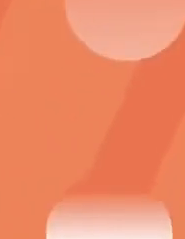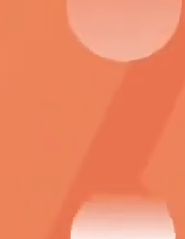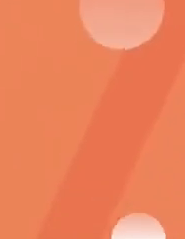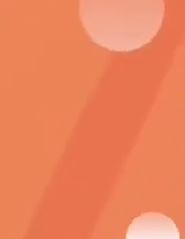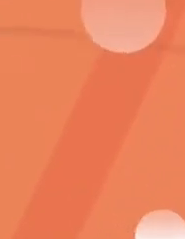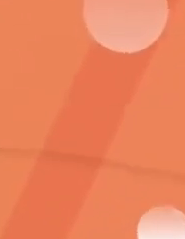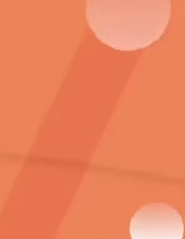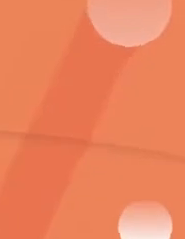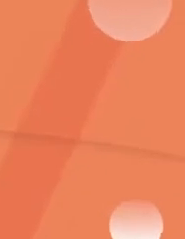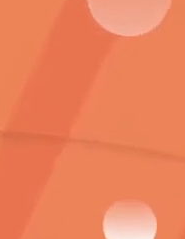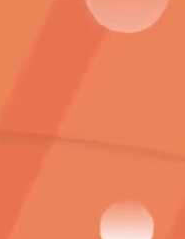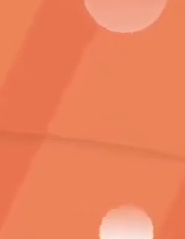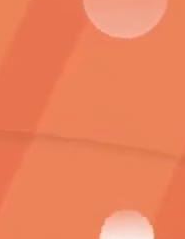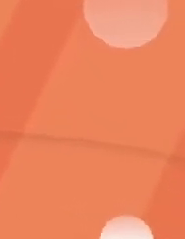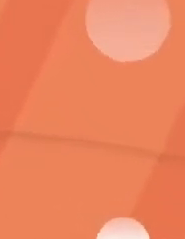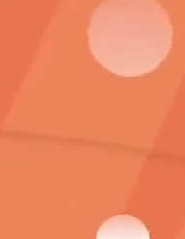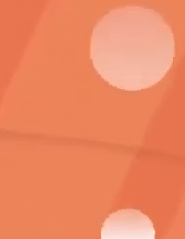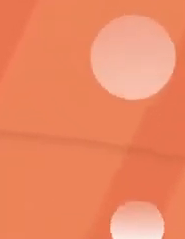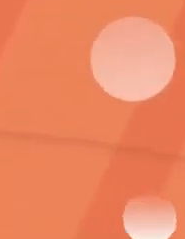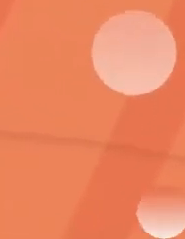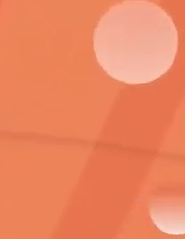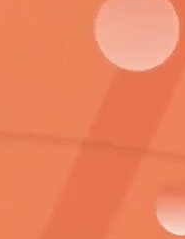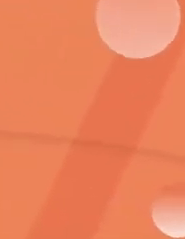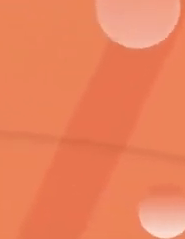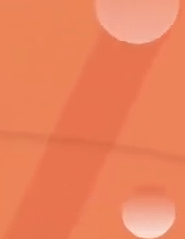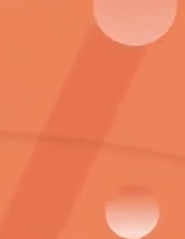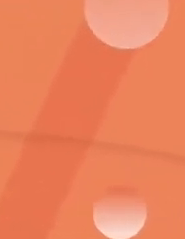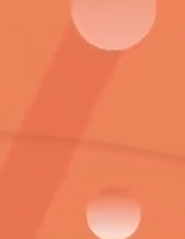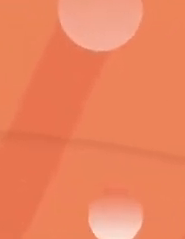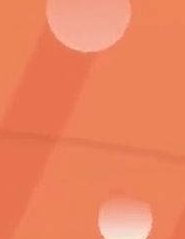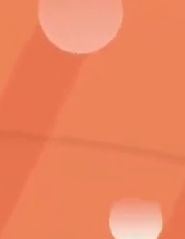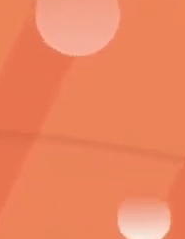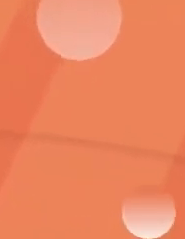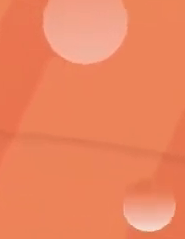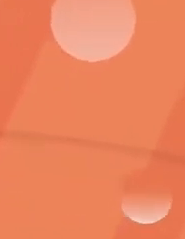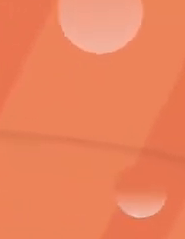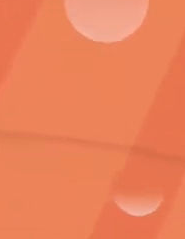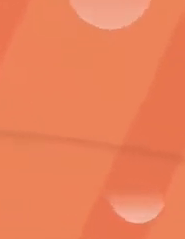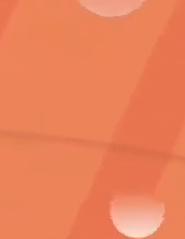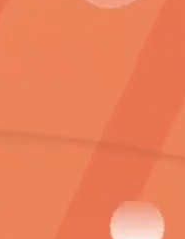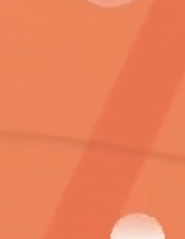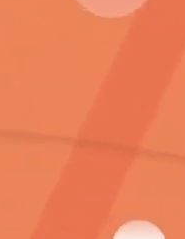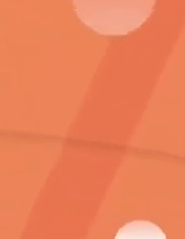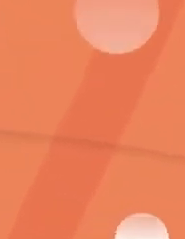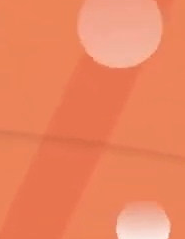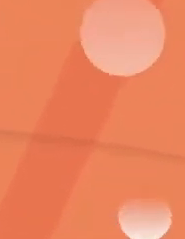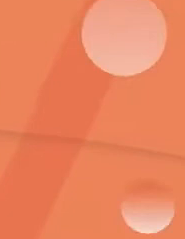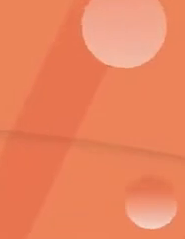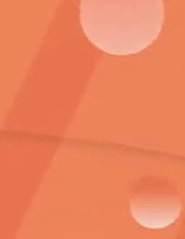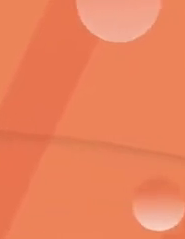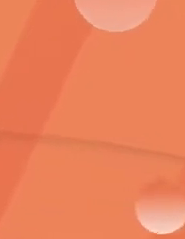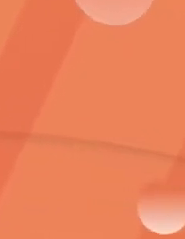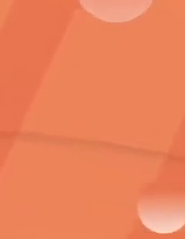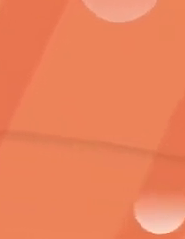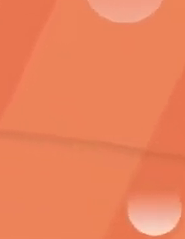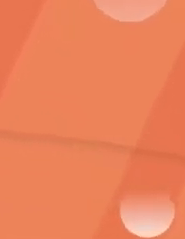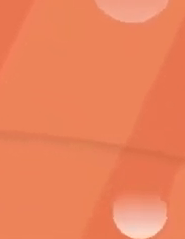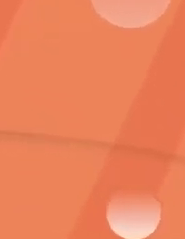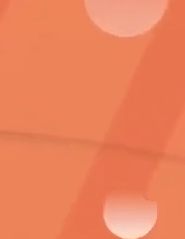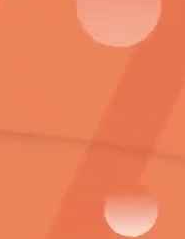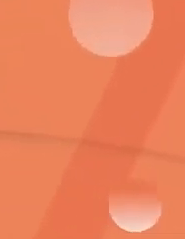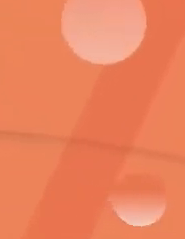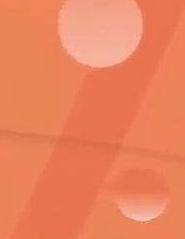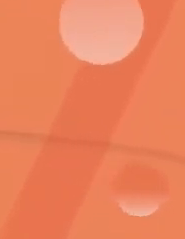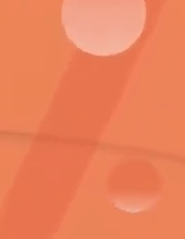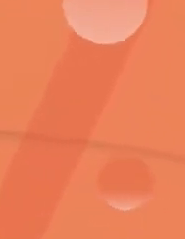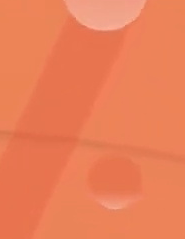Una vez que esté escrito, léanlo en casa. Pídanle a alguien de su familia que sea el productor de la obra. Recuerden